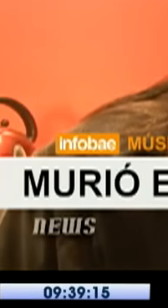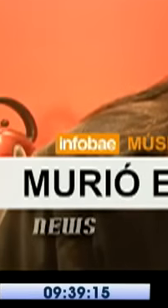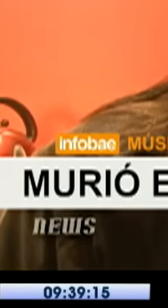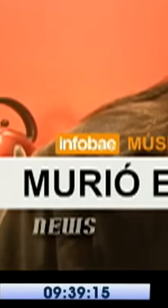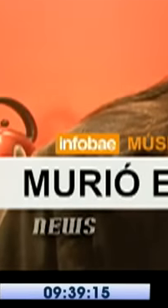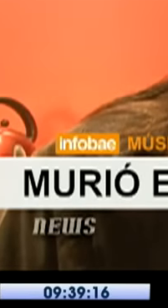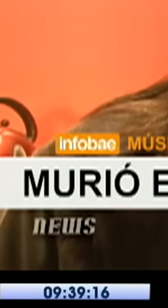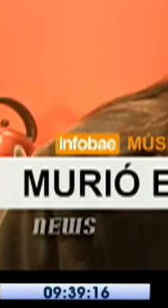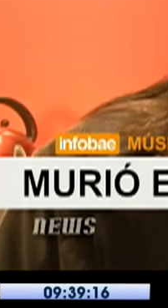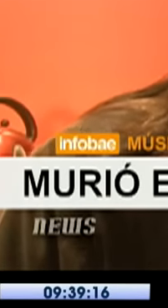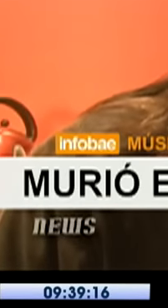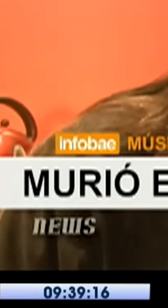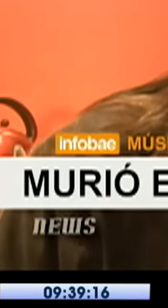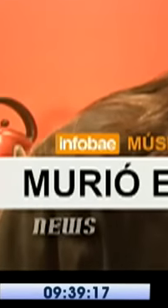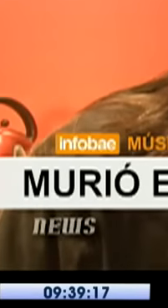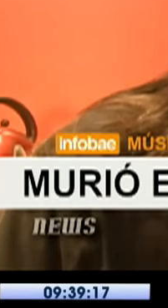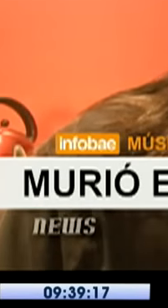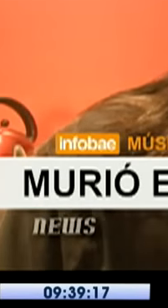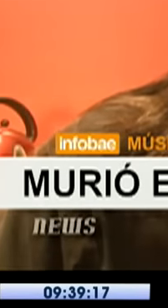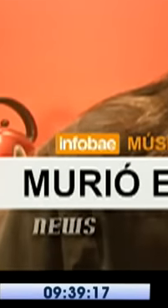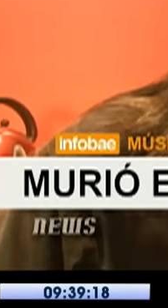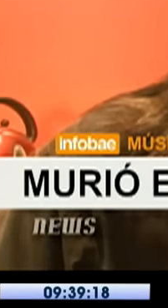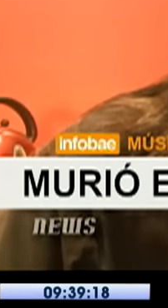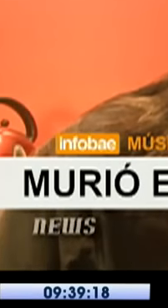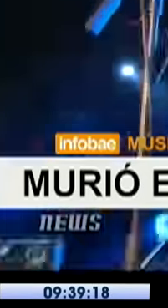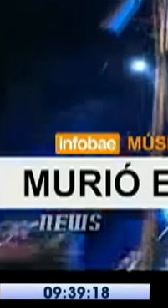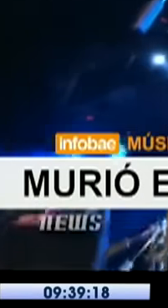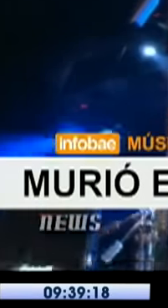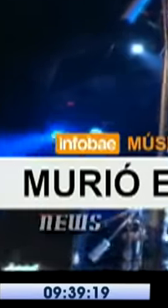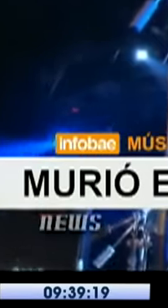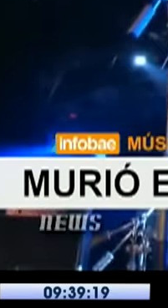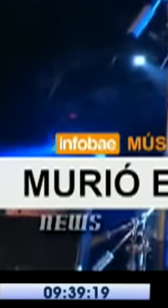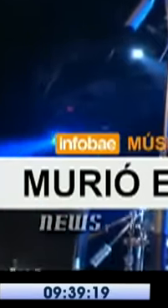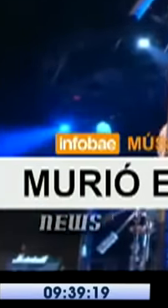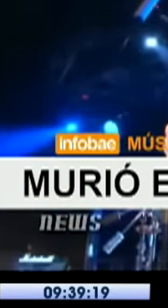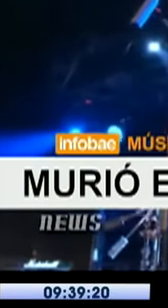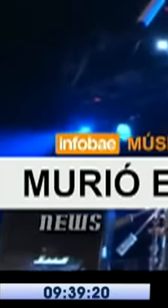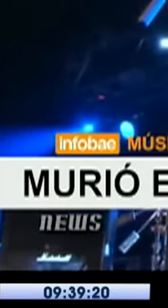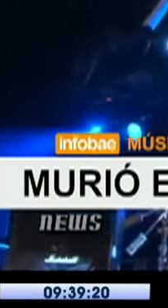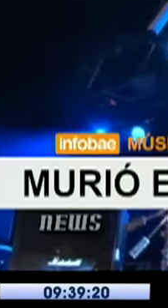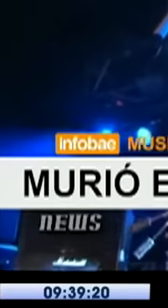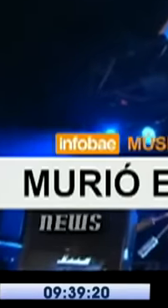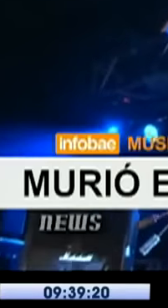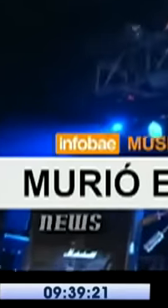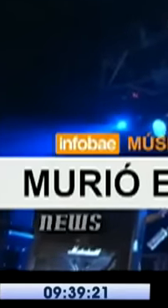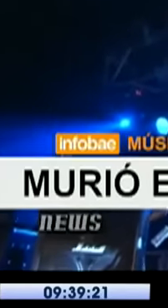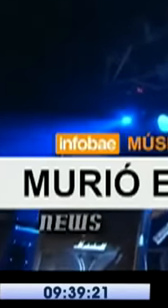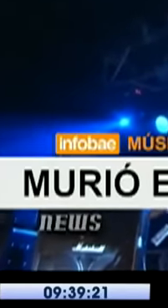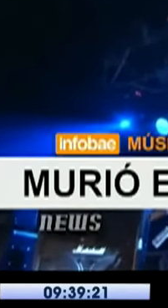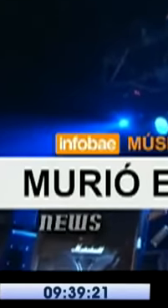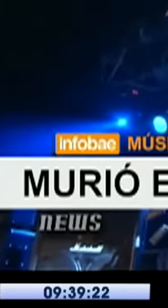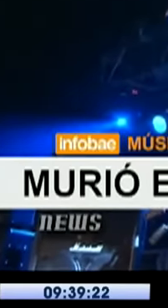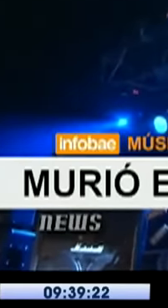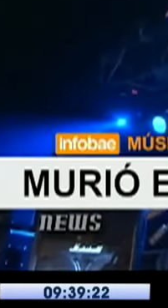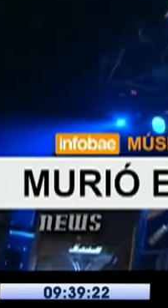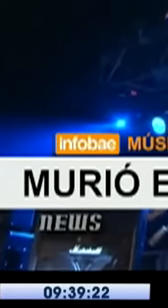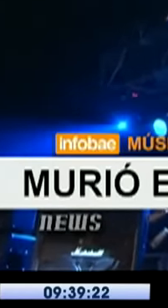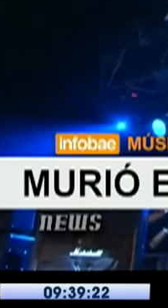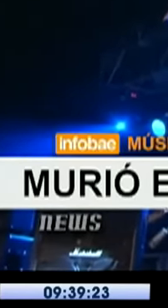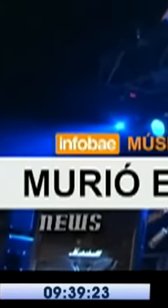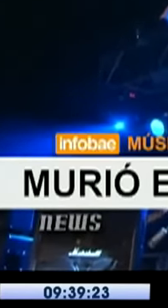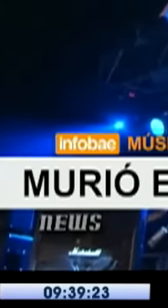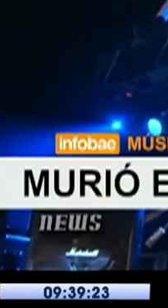Murió el líder de Motorhead, Lemmy Kilmister, vocalista y compositor de la banda, falleció a los 70 años, poco tiempo después de haber